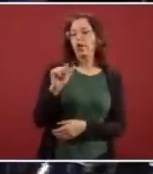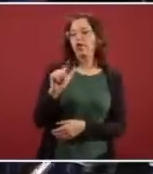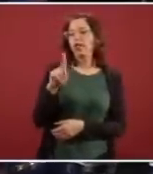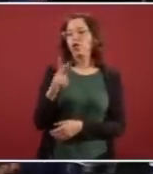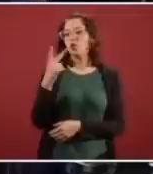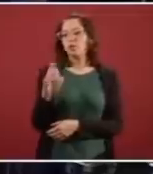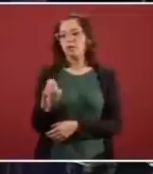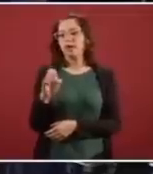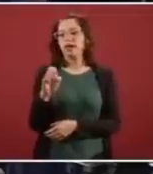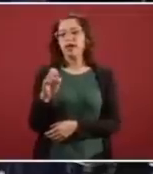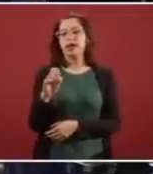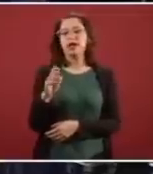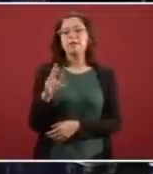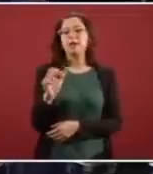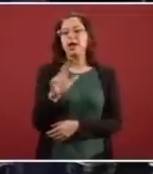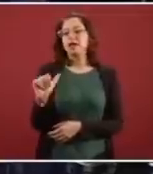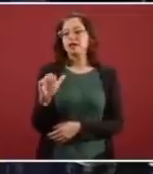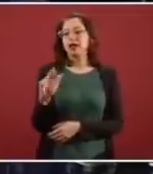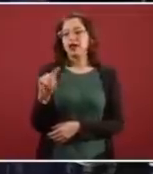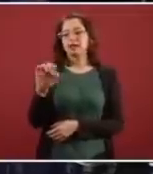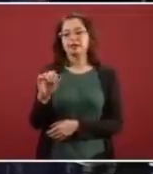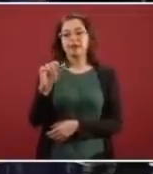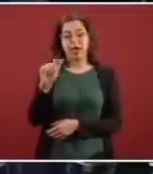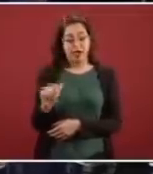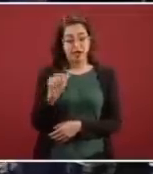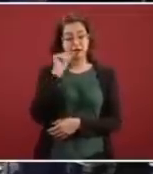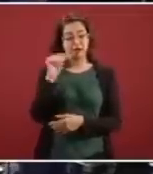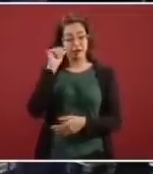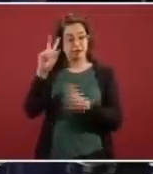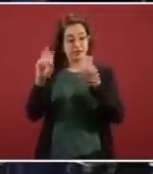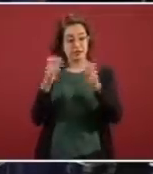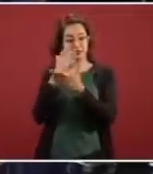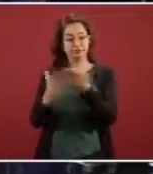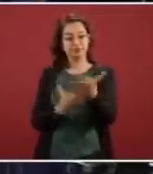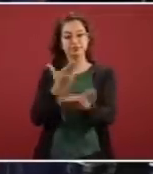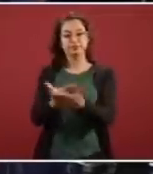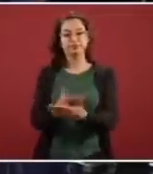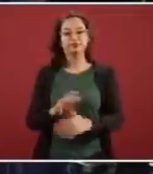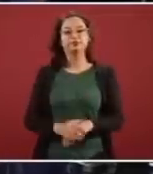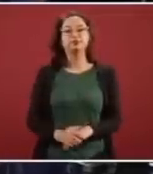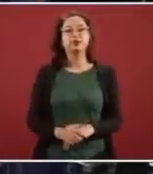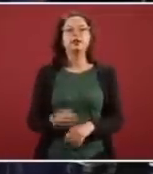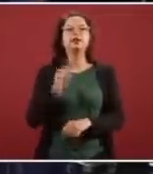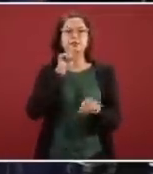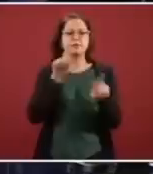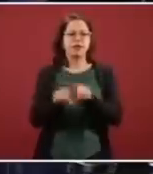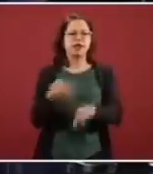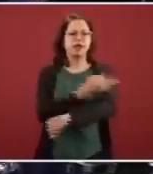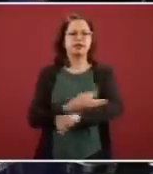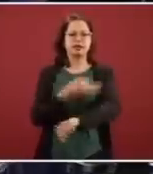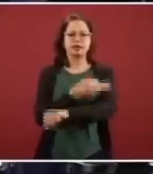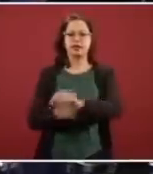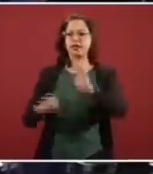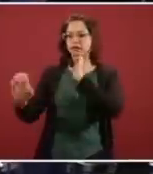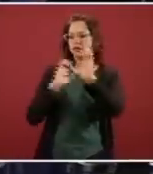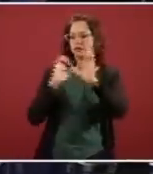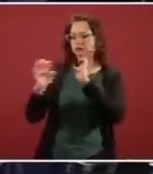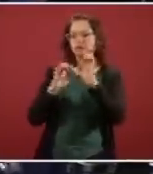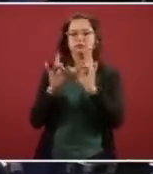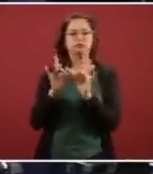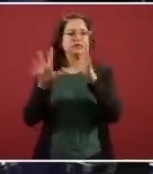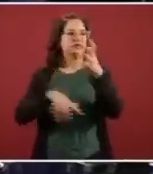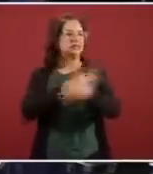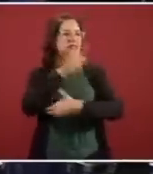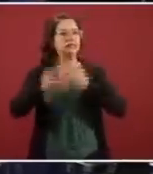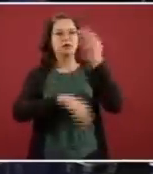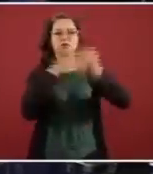de… porque ese fue el tema que yo le planteé aquí, la entrevistaron el día de ayer en la tarde, a propósito de toda esta vorágine de